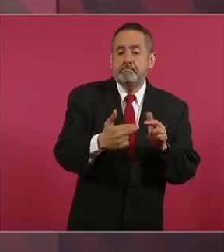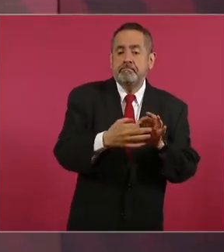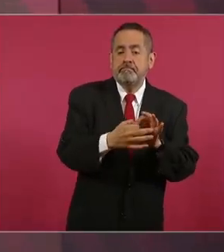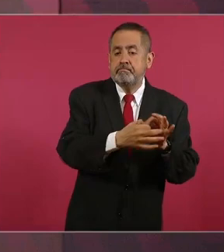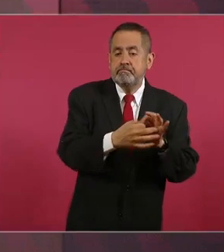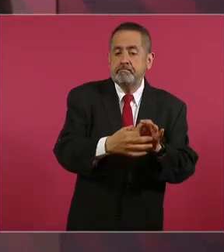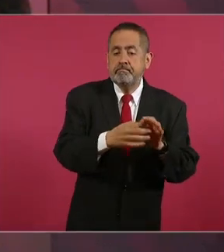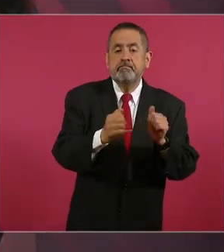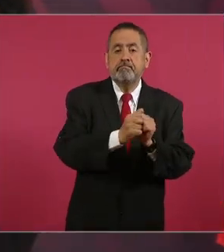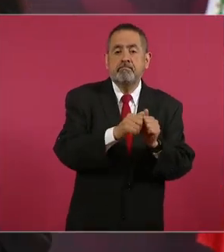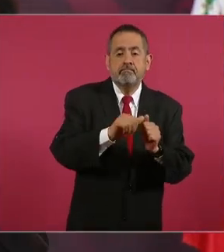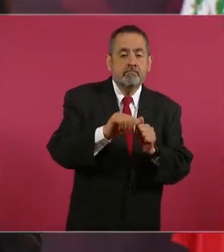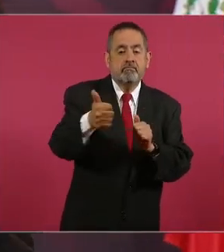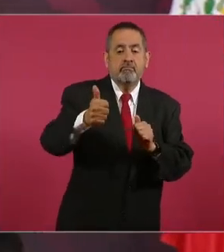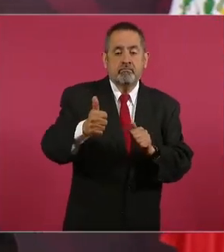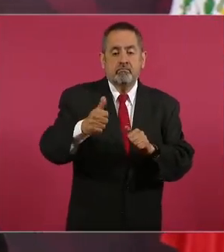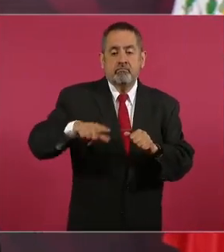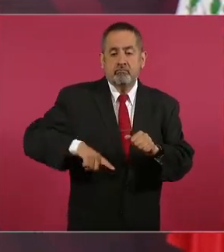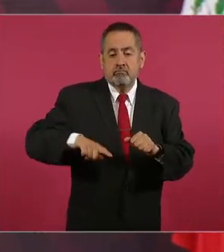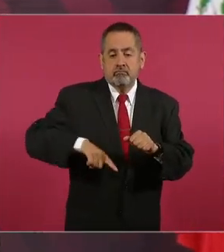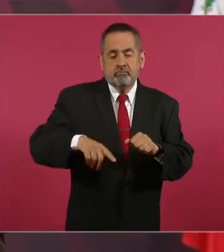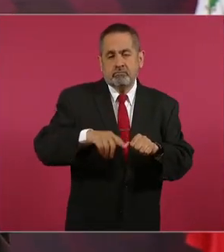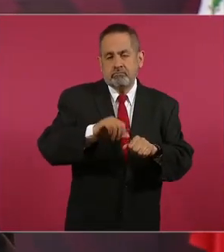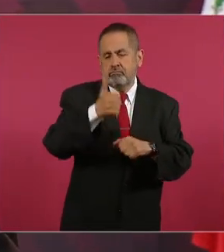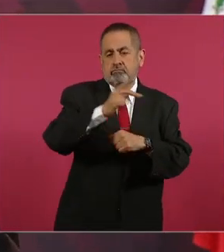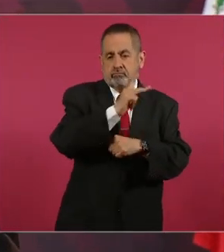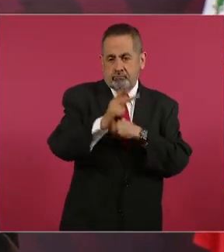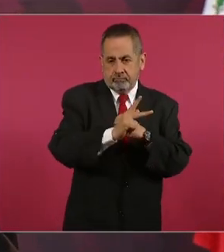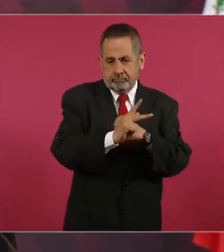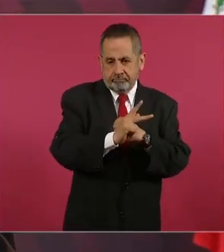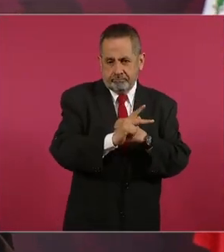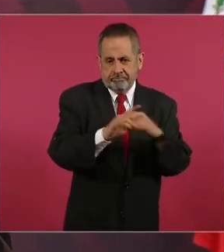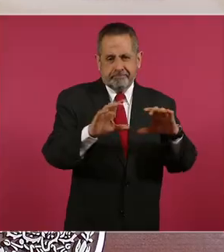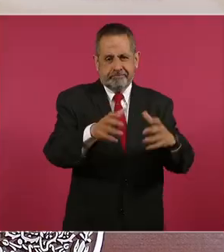con gobiernos extranjeros, agencias.